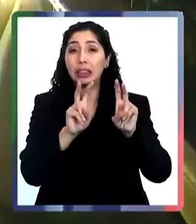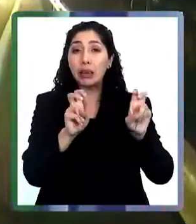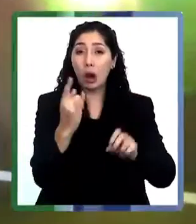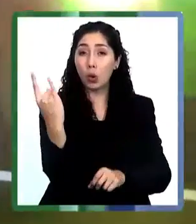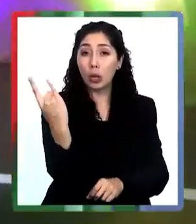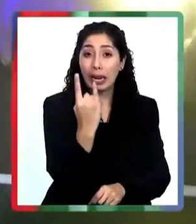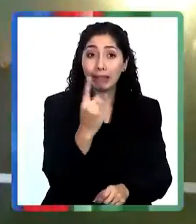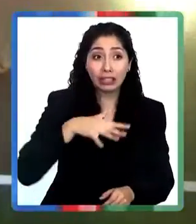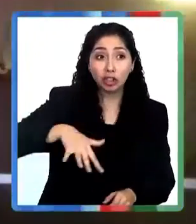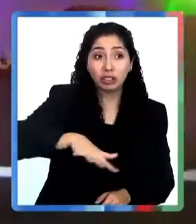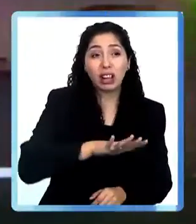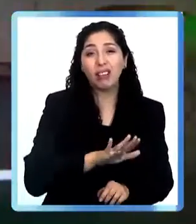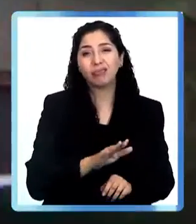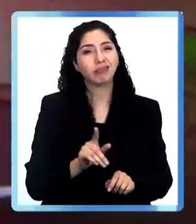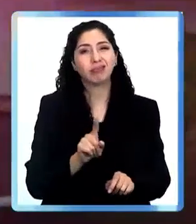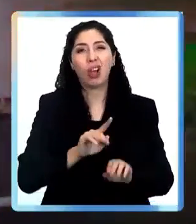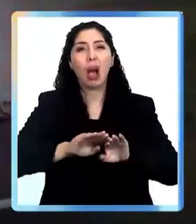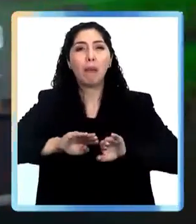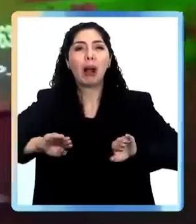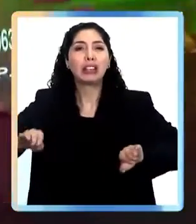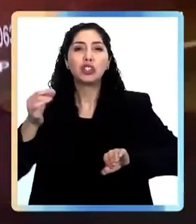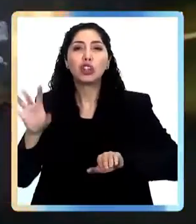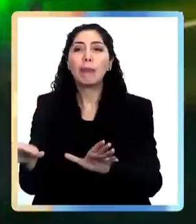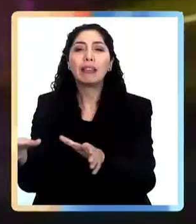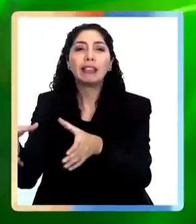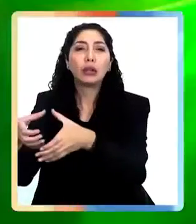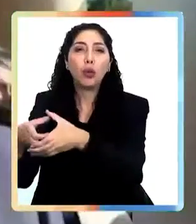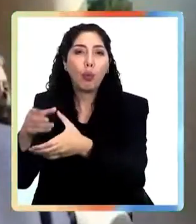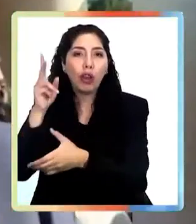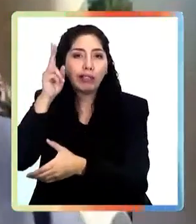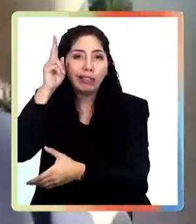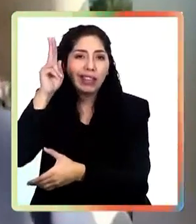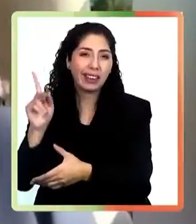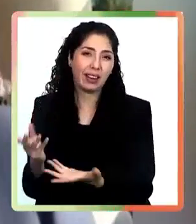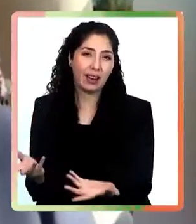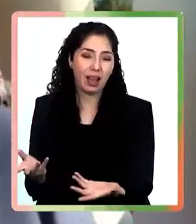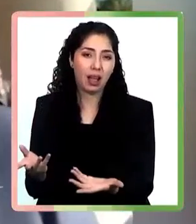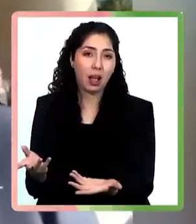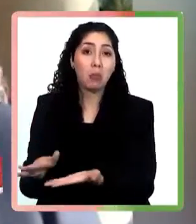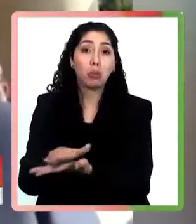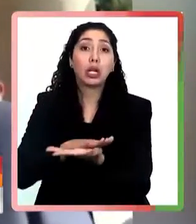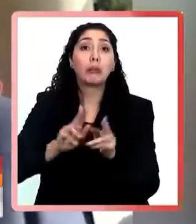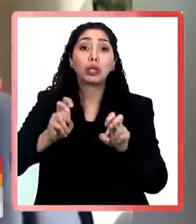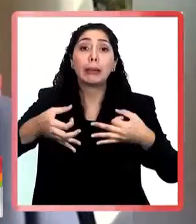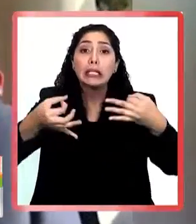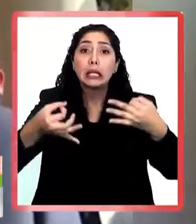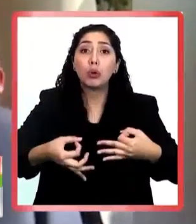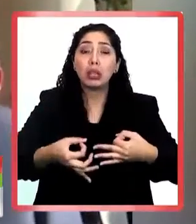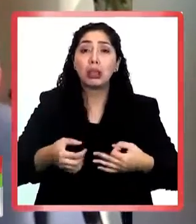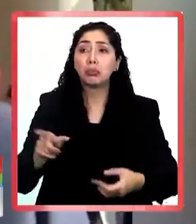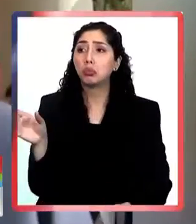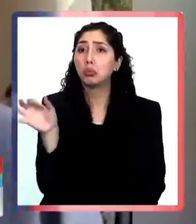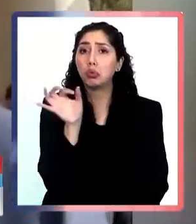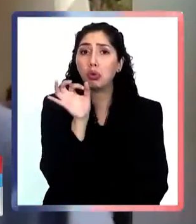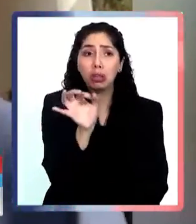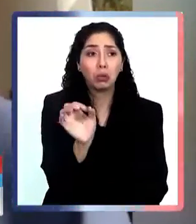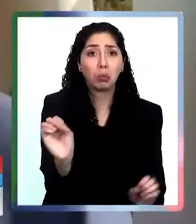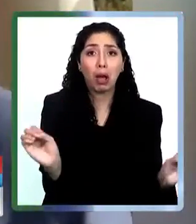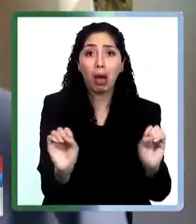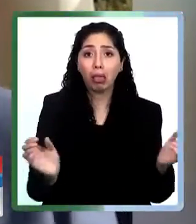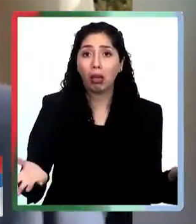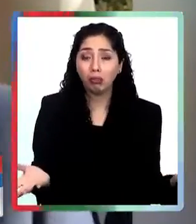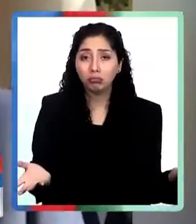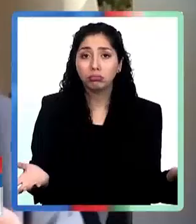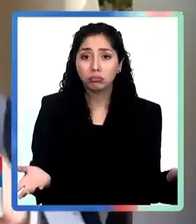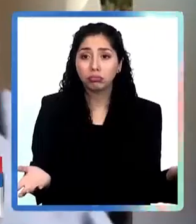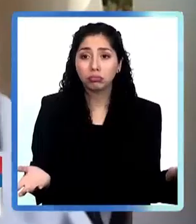y habla básicamente a grupos identitarios o tribales por ejemplo cuando hablamos de seguridad prácticamente no hizo absolutamente nada